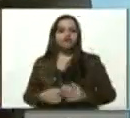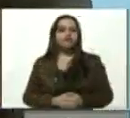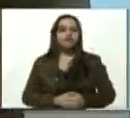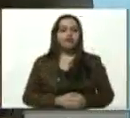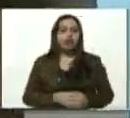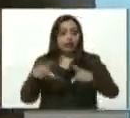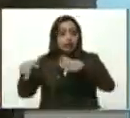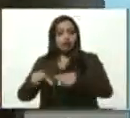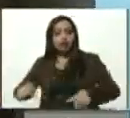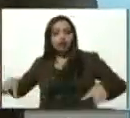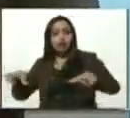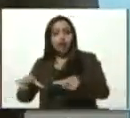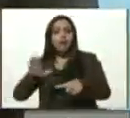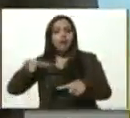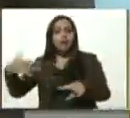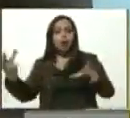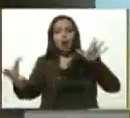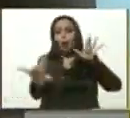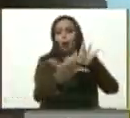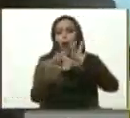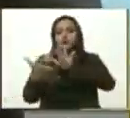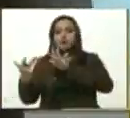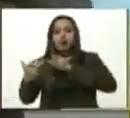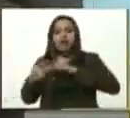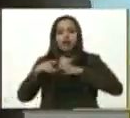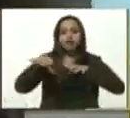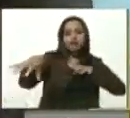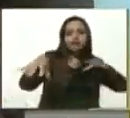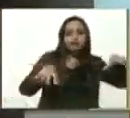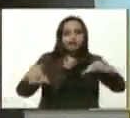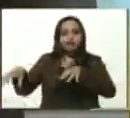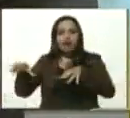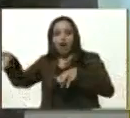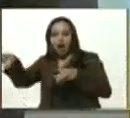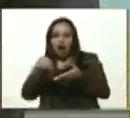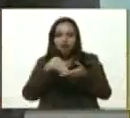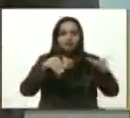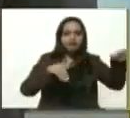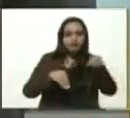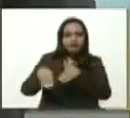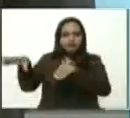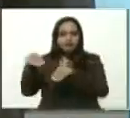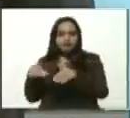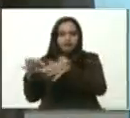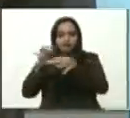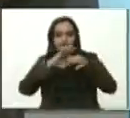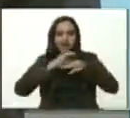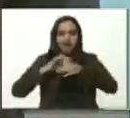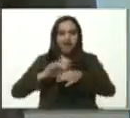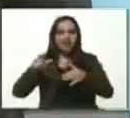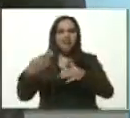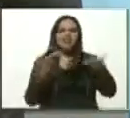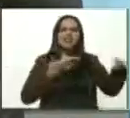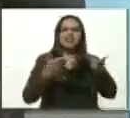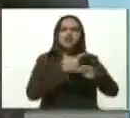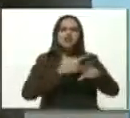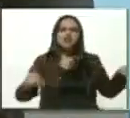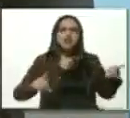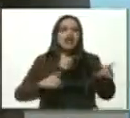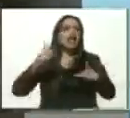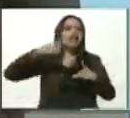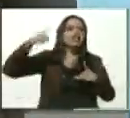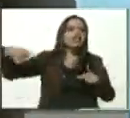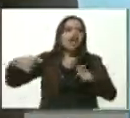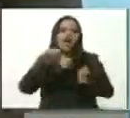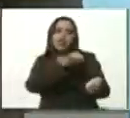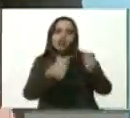salas situacionales, para enlazar las diferentes, en este caso, instituciones, también con los servicios públicos, Corpoelé, transporte,